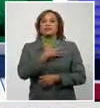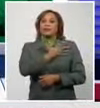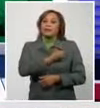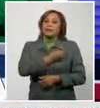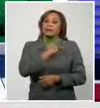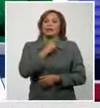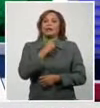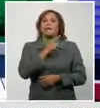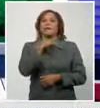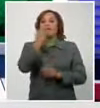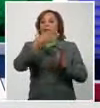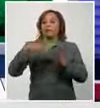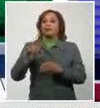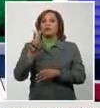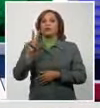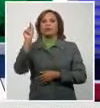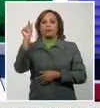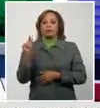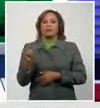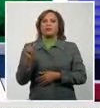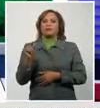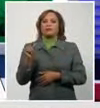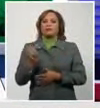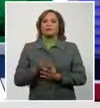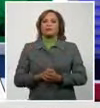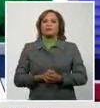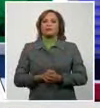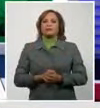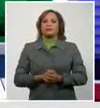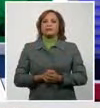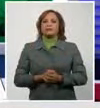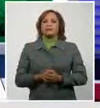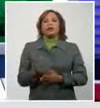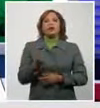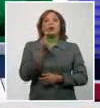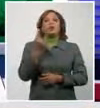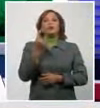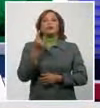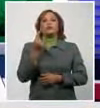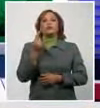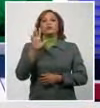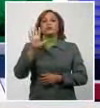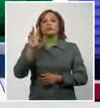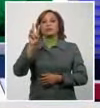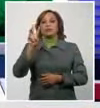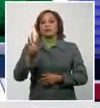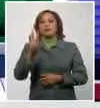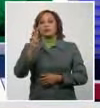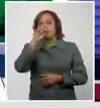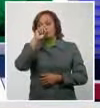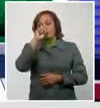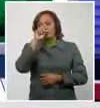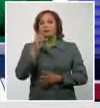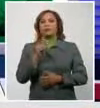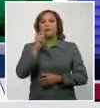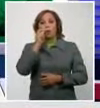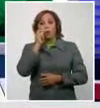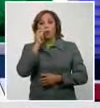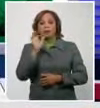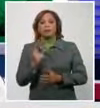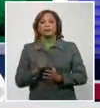personas. Uno es un paciente de 53 años, del sexo masculino,